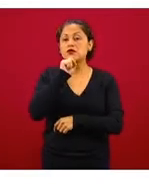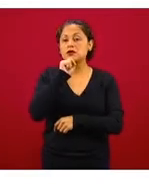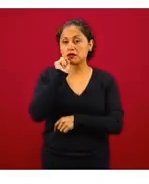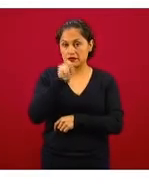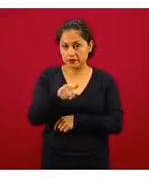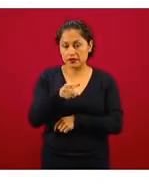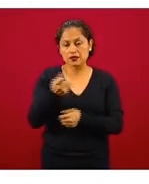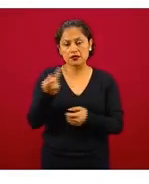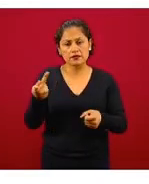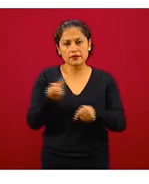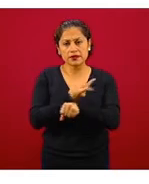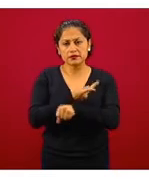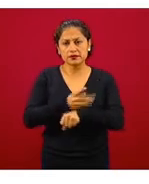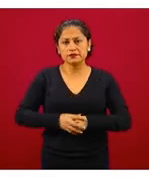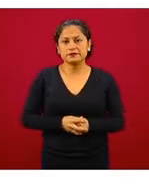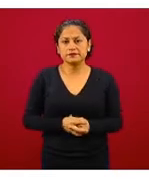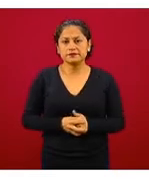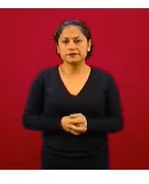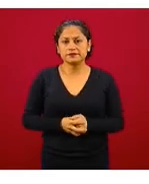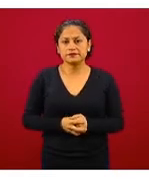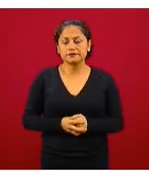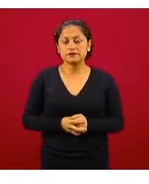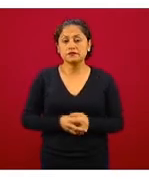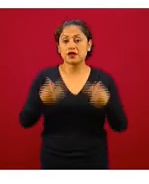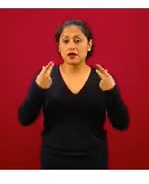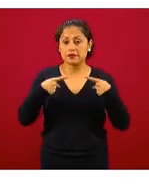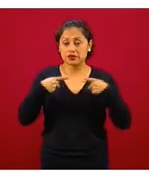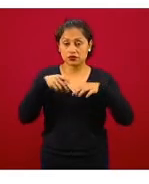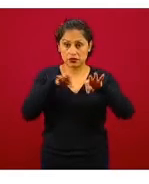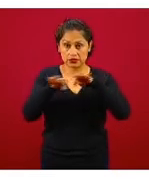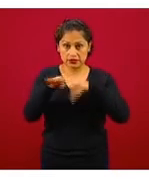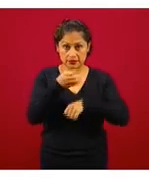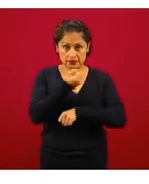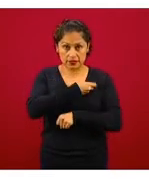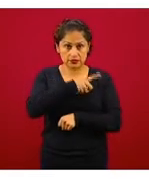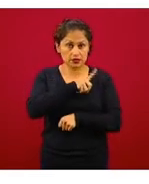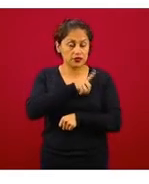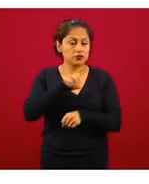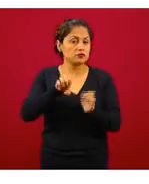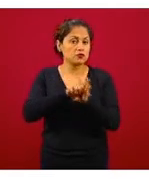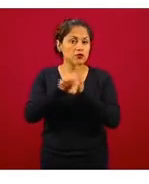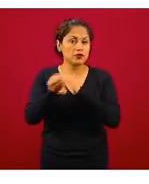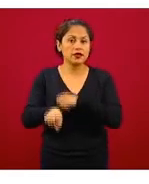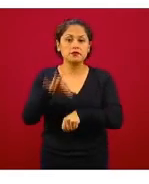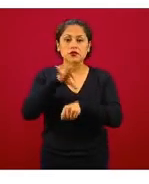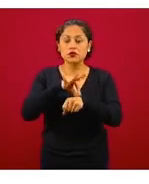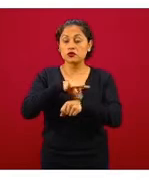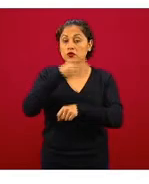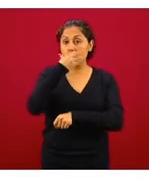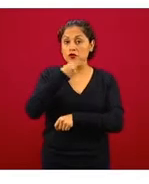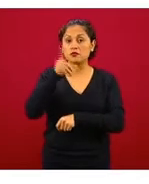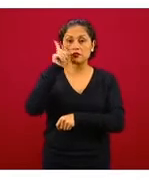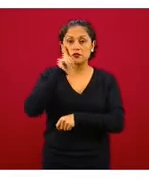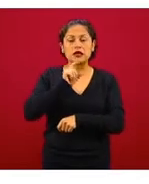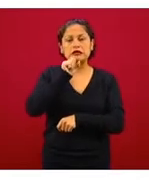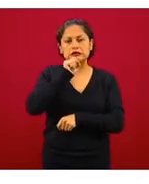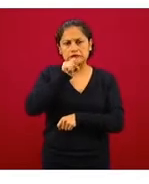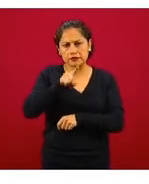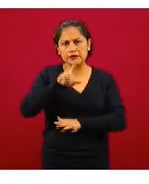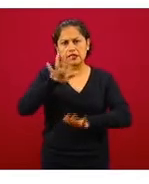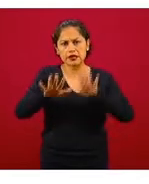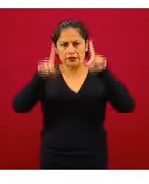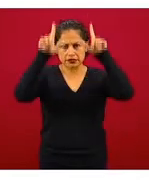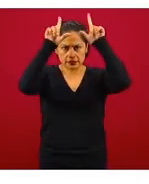That's que un 19%. miembro del personal de salud, Laboratory particularmente workers, las 2%, médicas y and los médicos, dentists, aunque en algunos 1%. casos también el personal